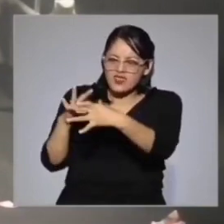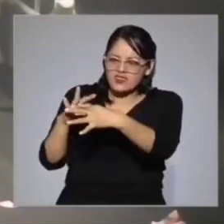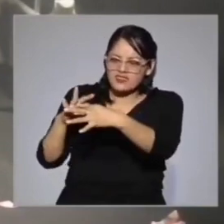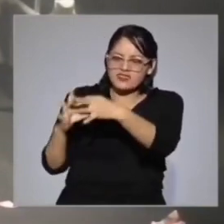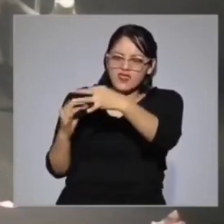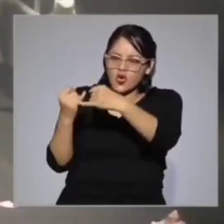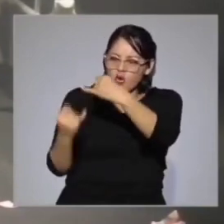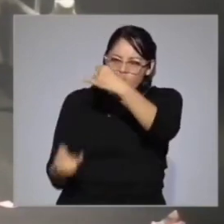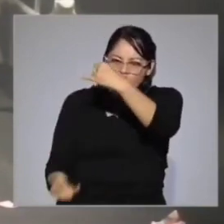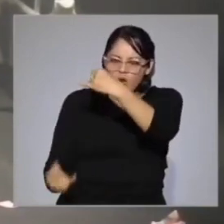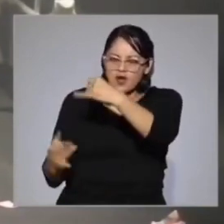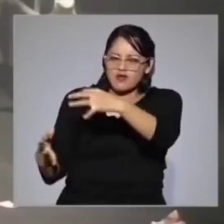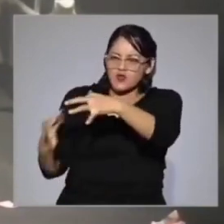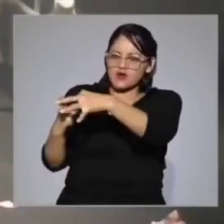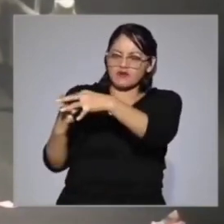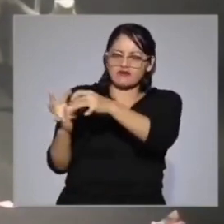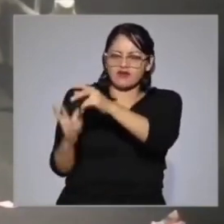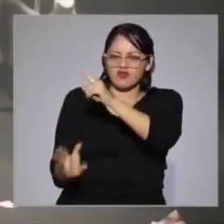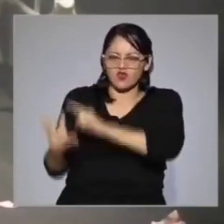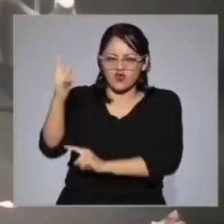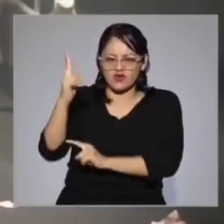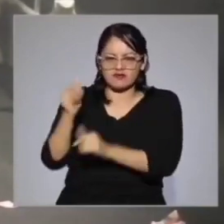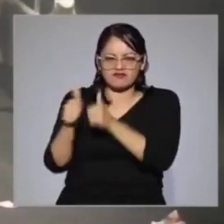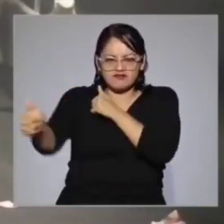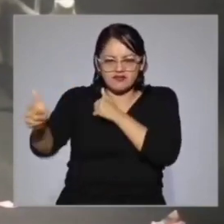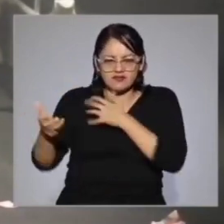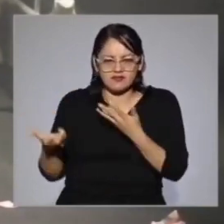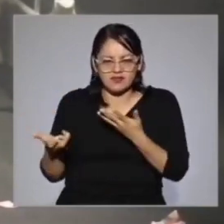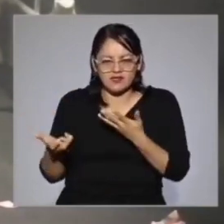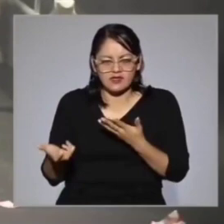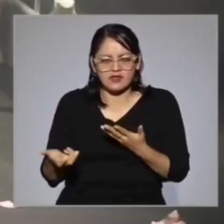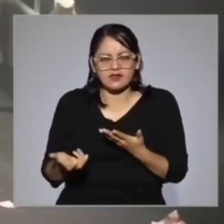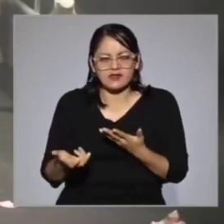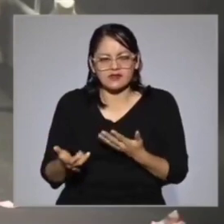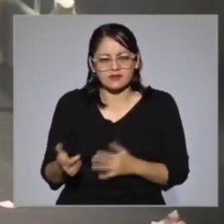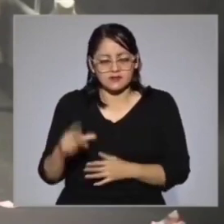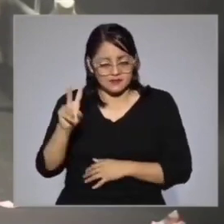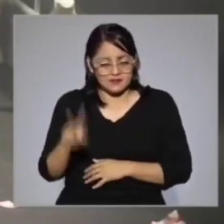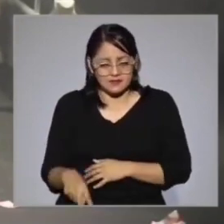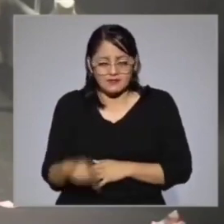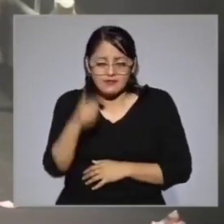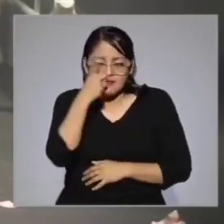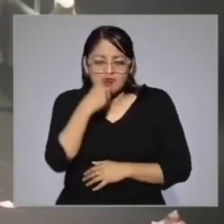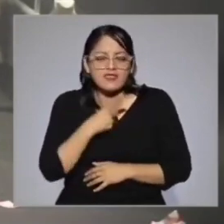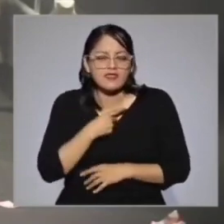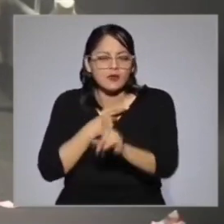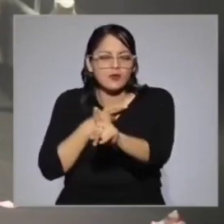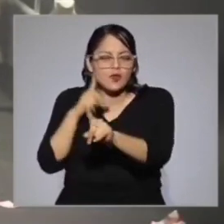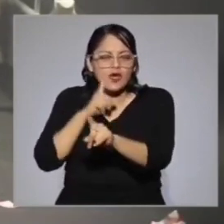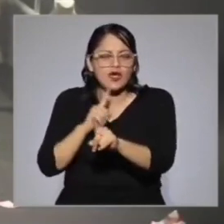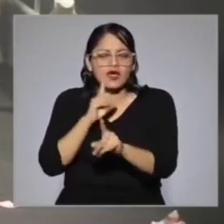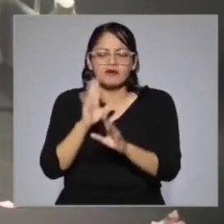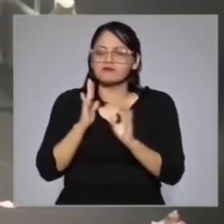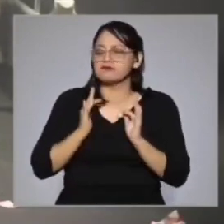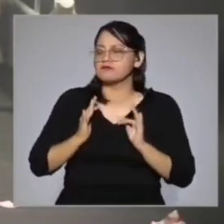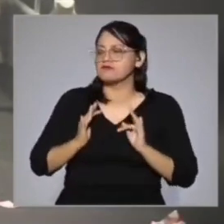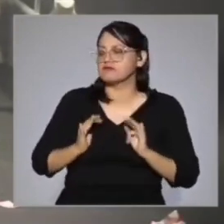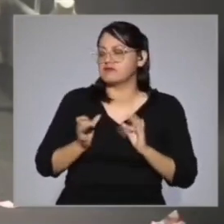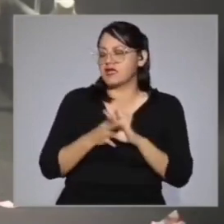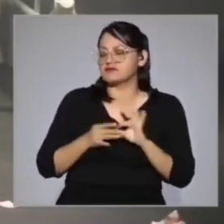recién nacido. Entonces, hijo, en un tono muy